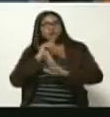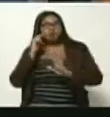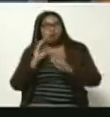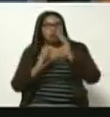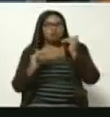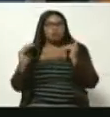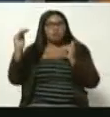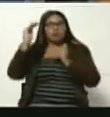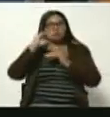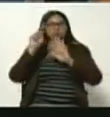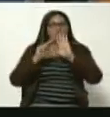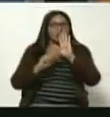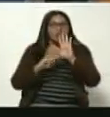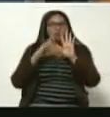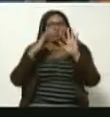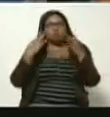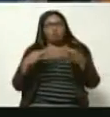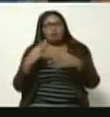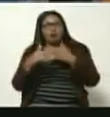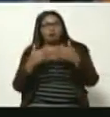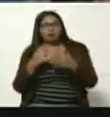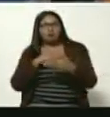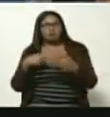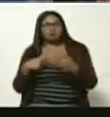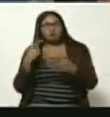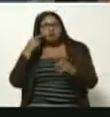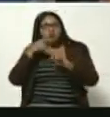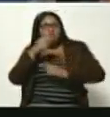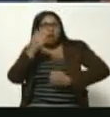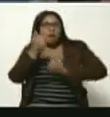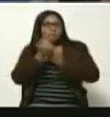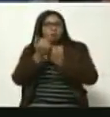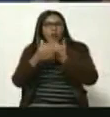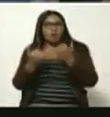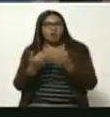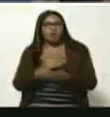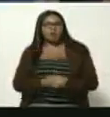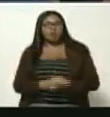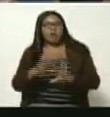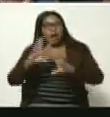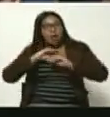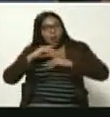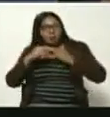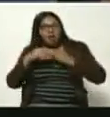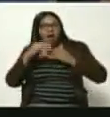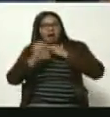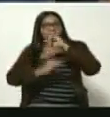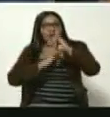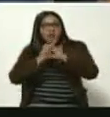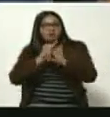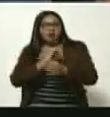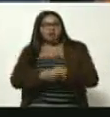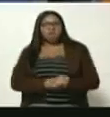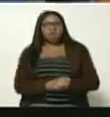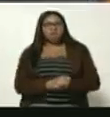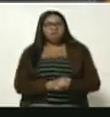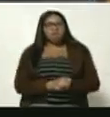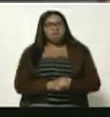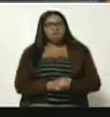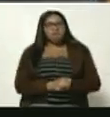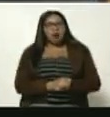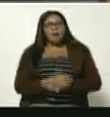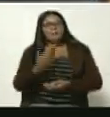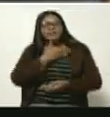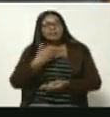superación de retos comunes a partir de la solidaridad y la cooperación internacional. Señor